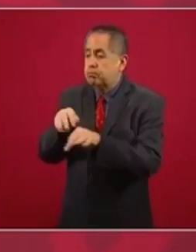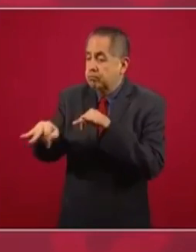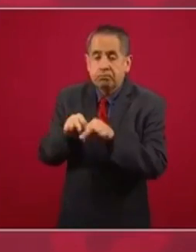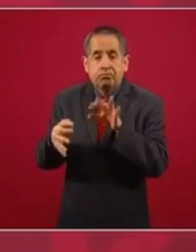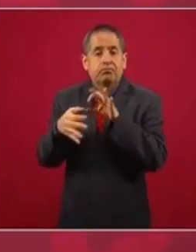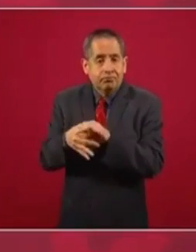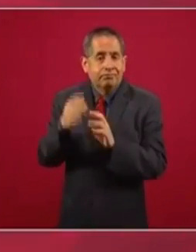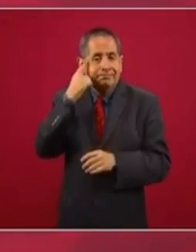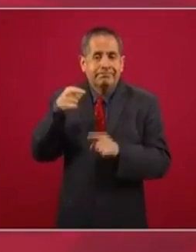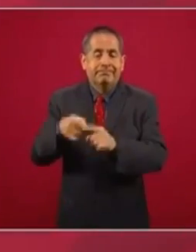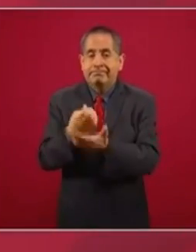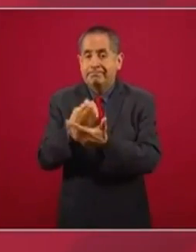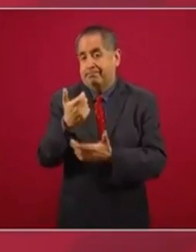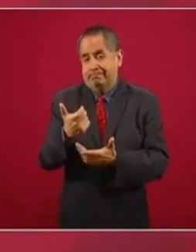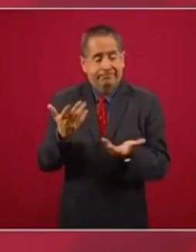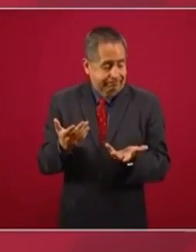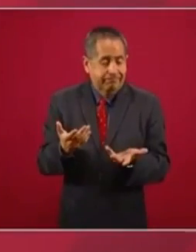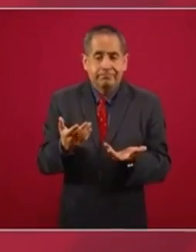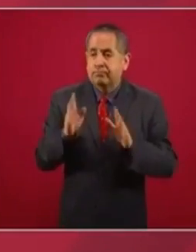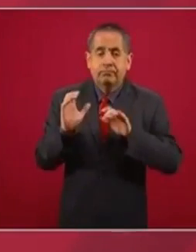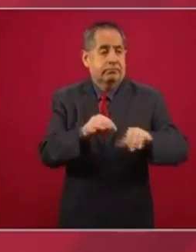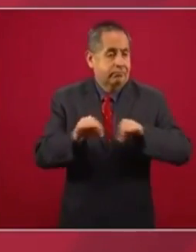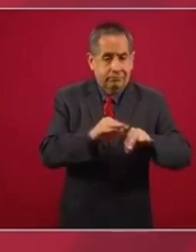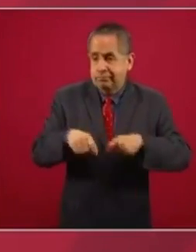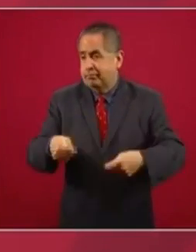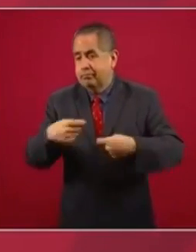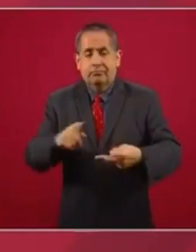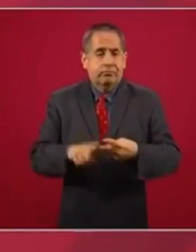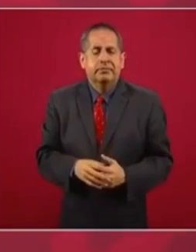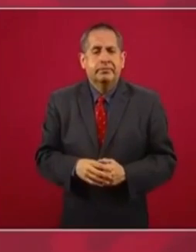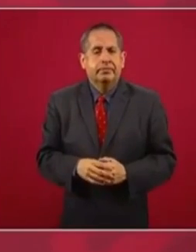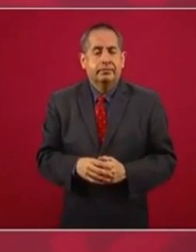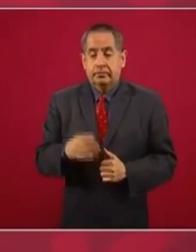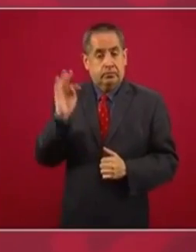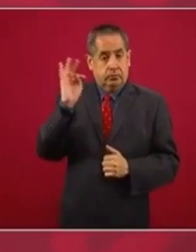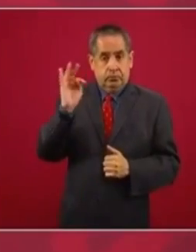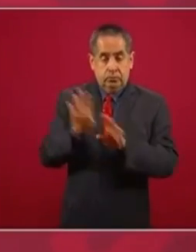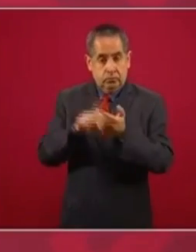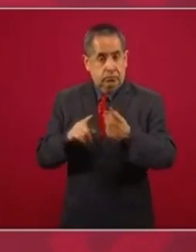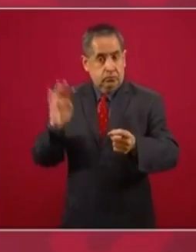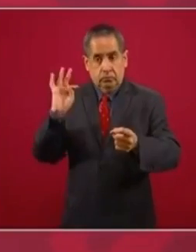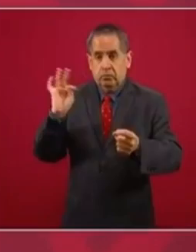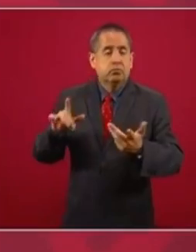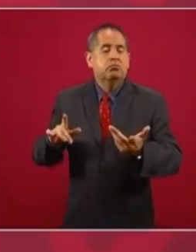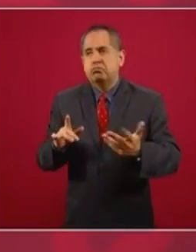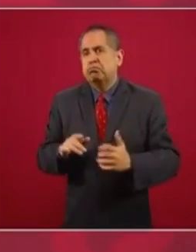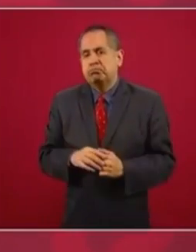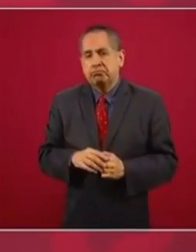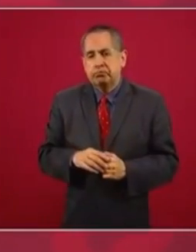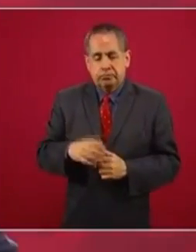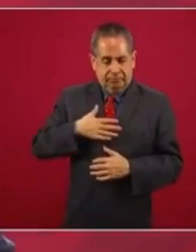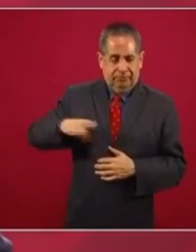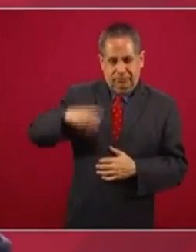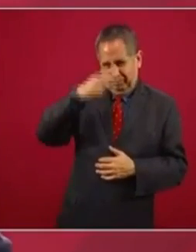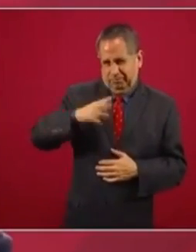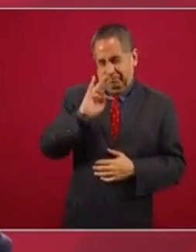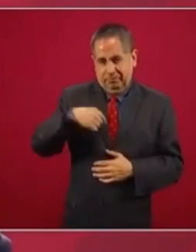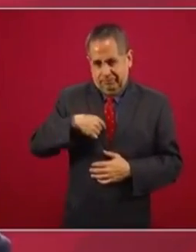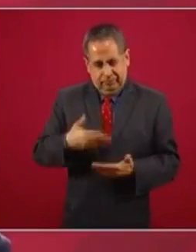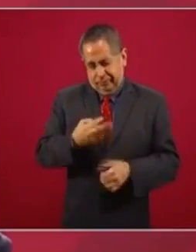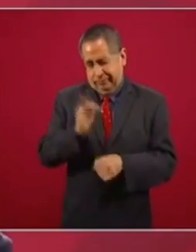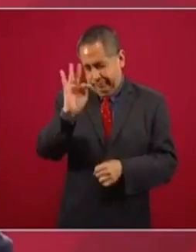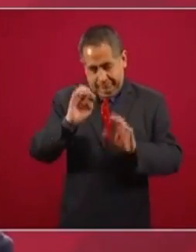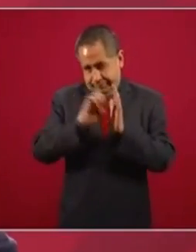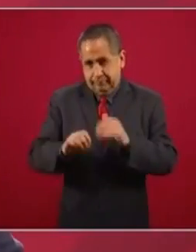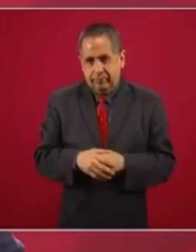con la economía, tiene que ver con los empleos, tiene que ver con el bienestar. Si fuese un gobierno mexicano, el